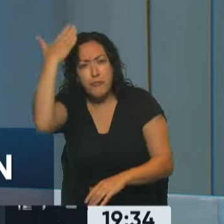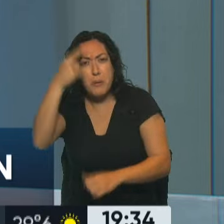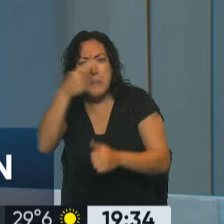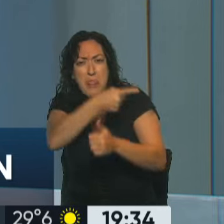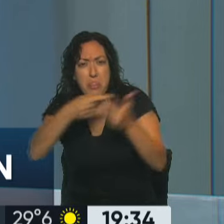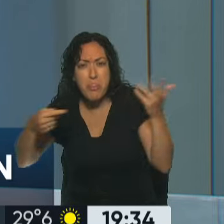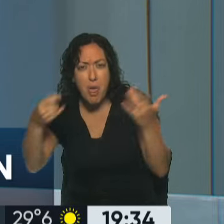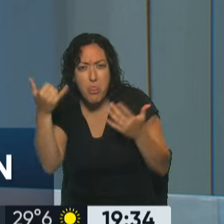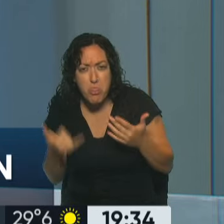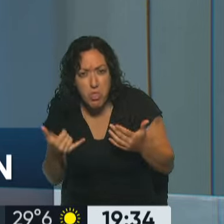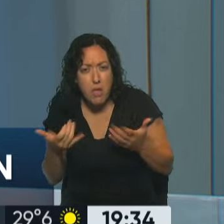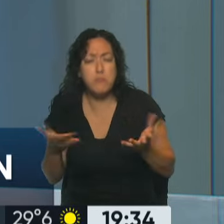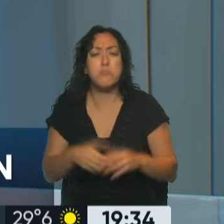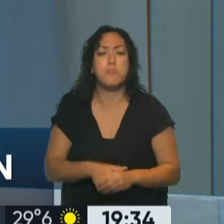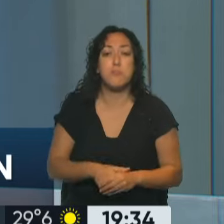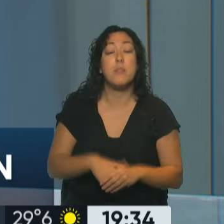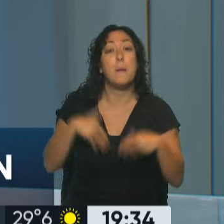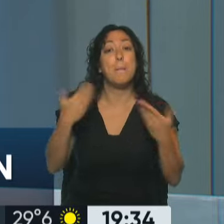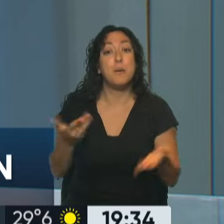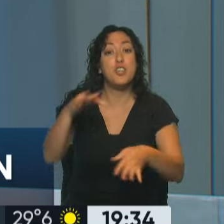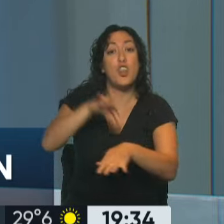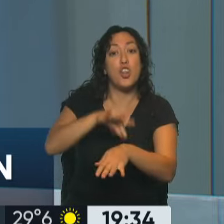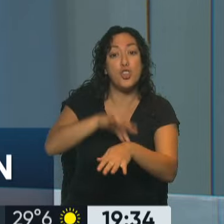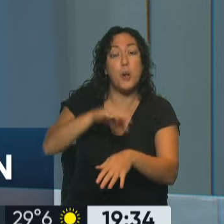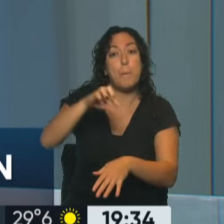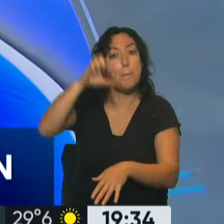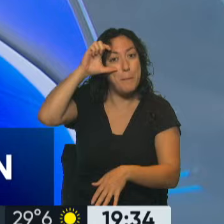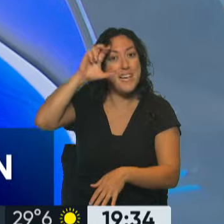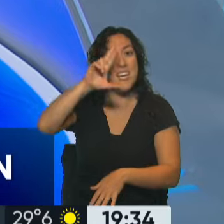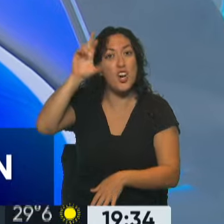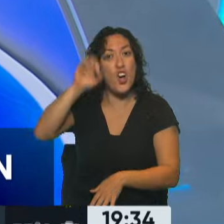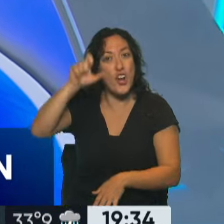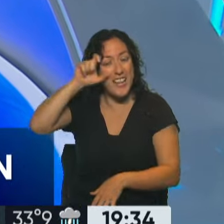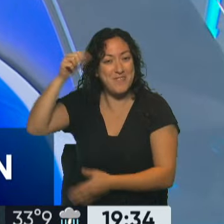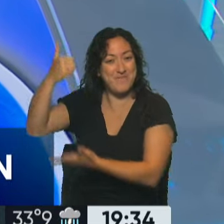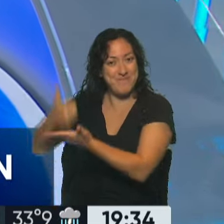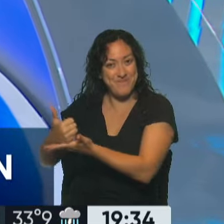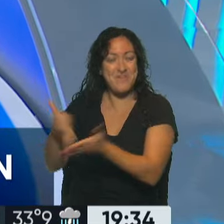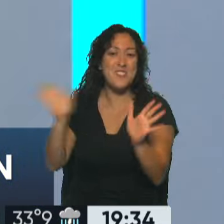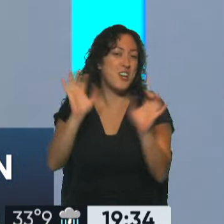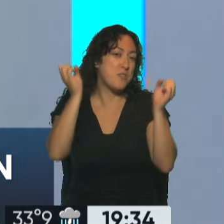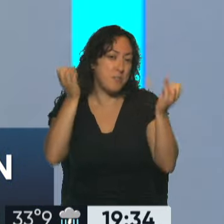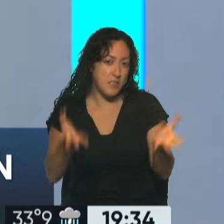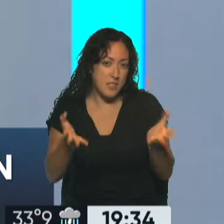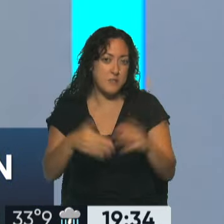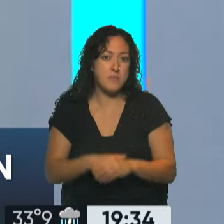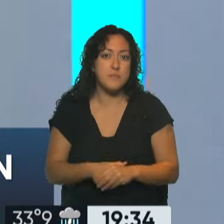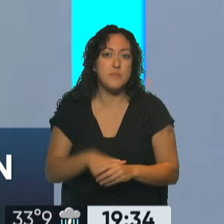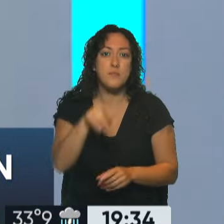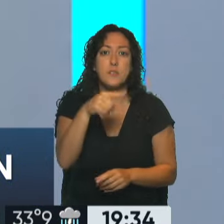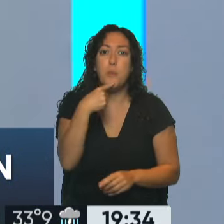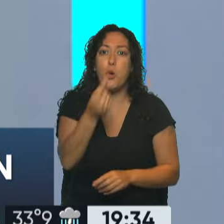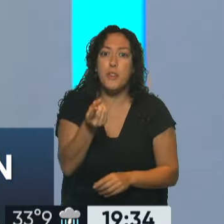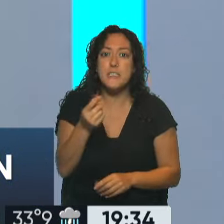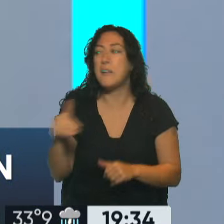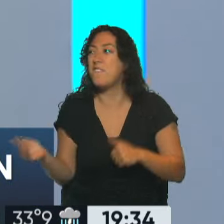dudas de la gente para hablar sobre esto estamos con el doctor Sergio perrone Hola doctor Cómo le va cómo le va una cosita dijo si tenemos que estar al tanto de qué le